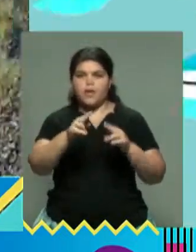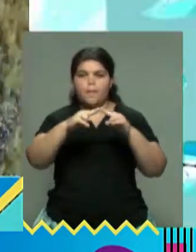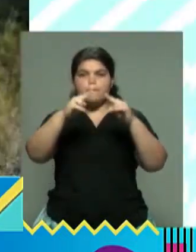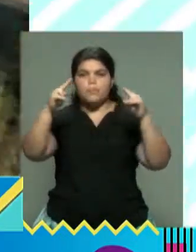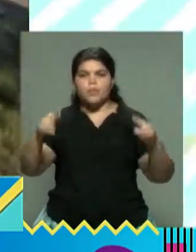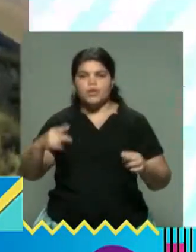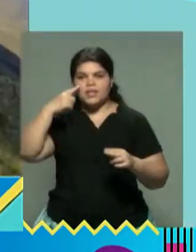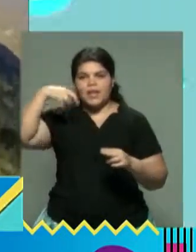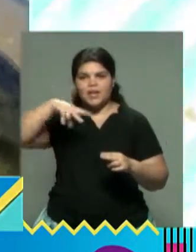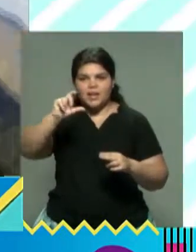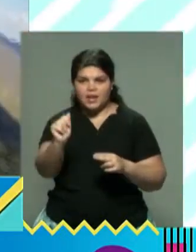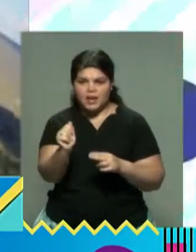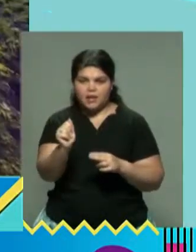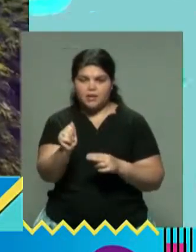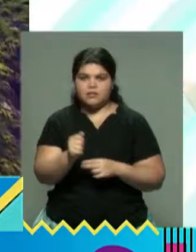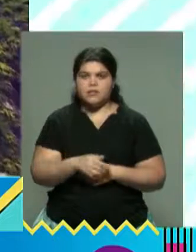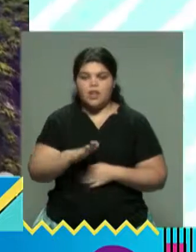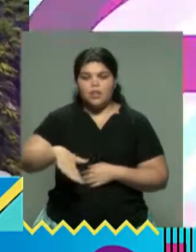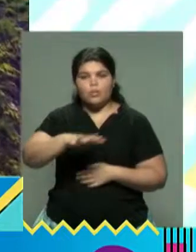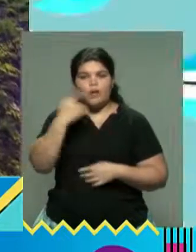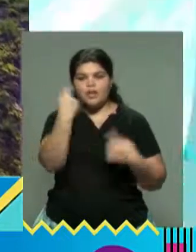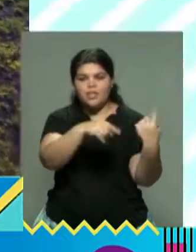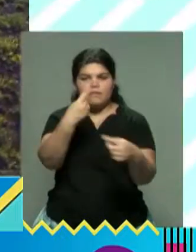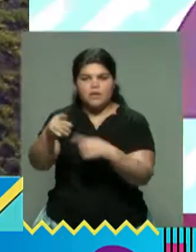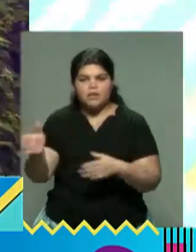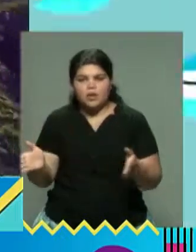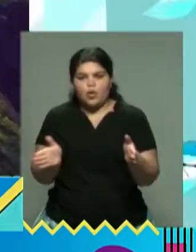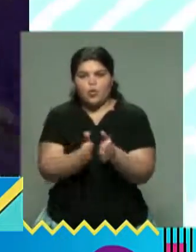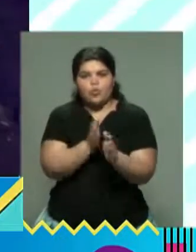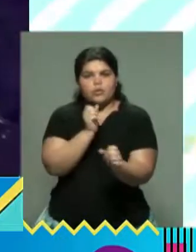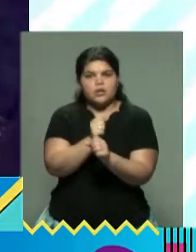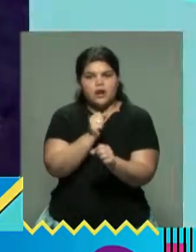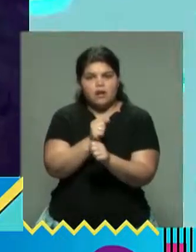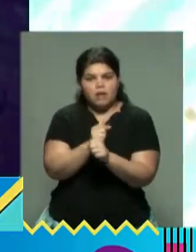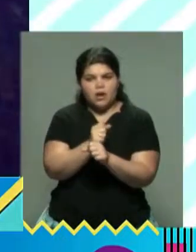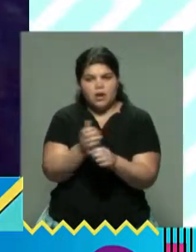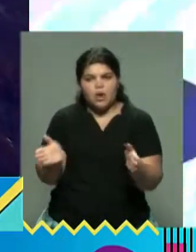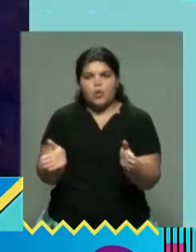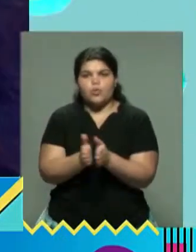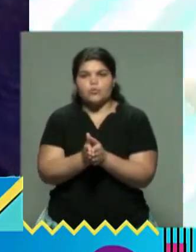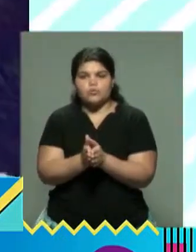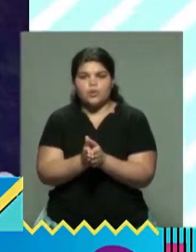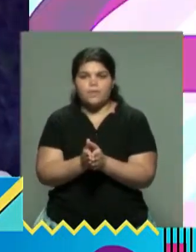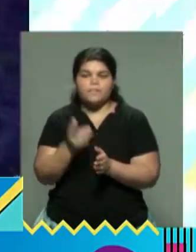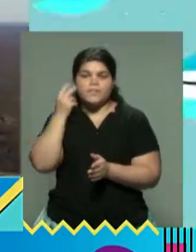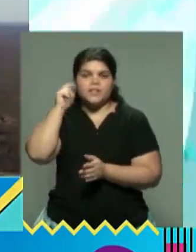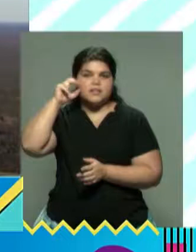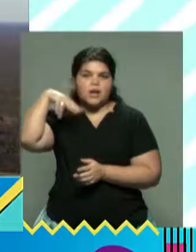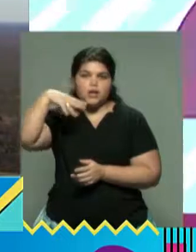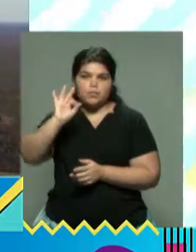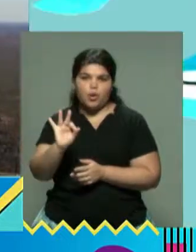Bueno, bien. La verdad que venimos trabajando muy codo a codo junto a Guillermo Arleta, el director de